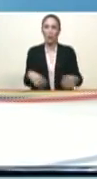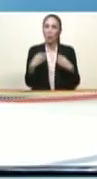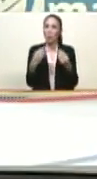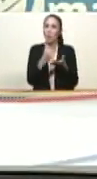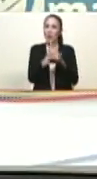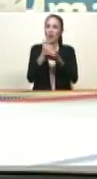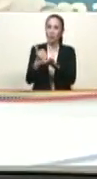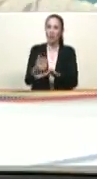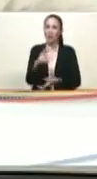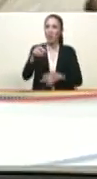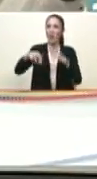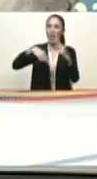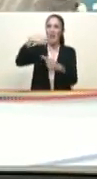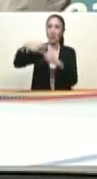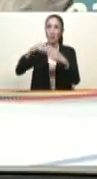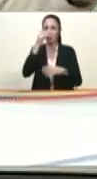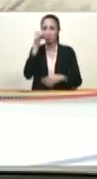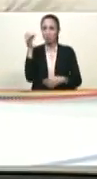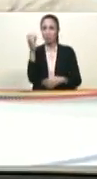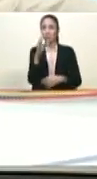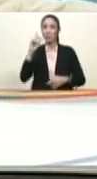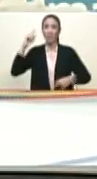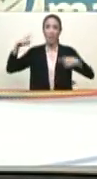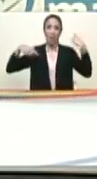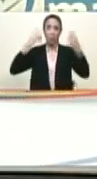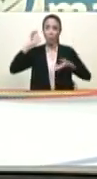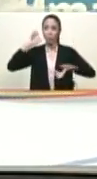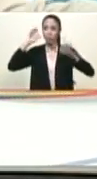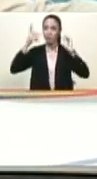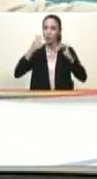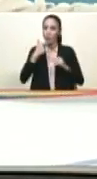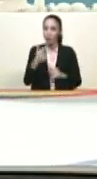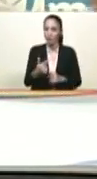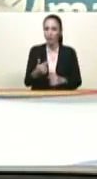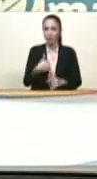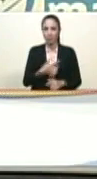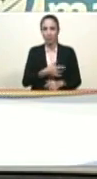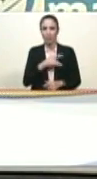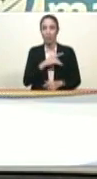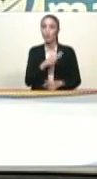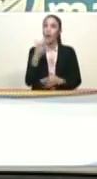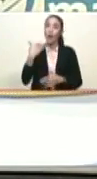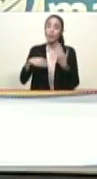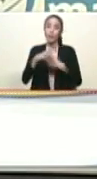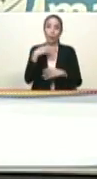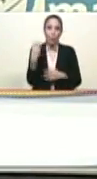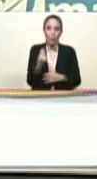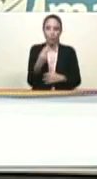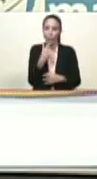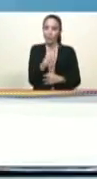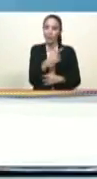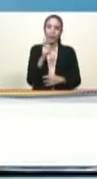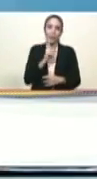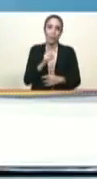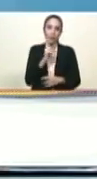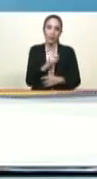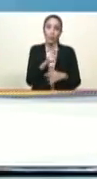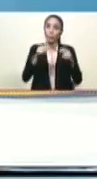Son unos revolucionarios desmelenados, así lo he visto, nos decían. Porque éramos muy jovencitos. Bueno, hoy podemos